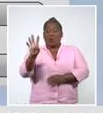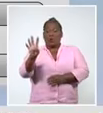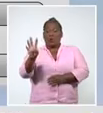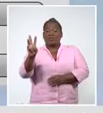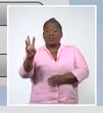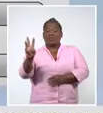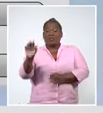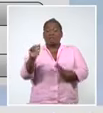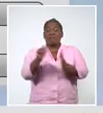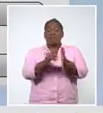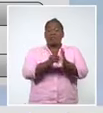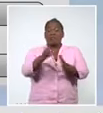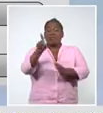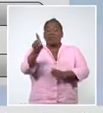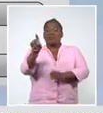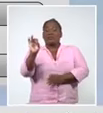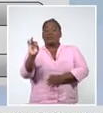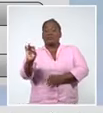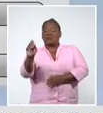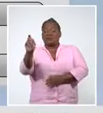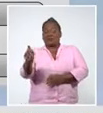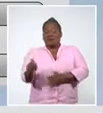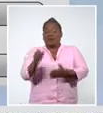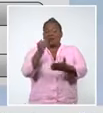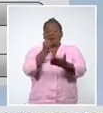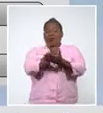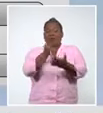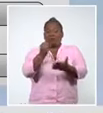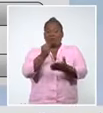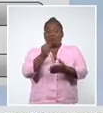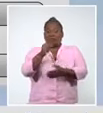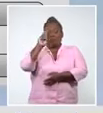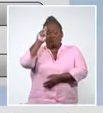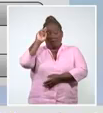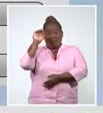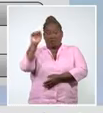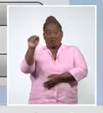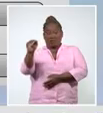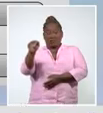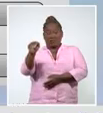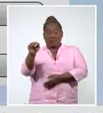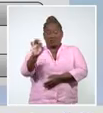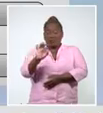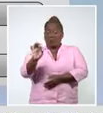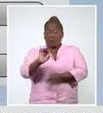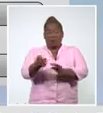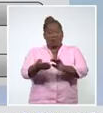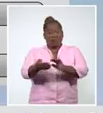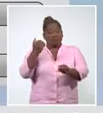51.243.017 casos confirmados. Activos todavía, porque no se han recuperado,